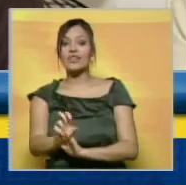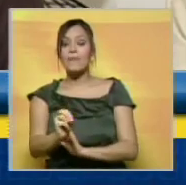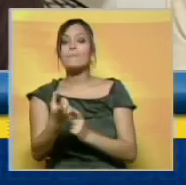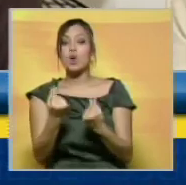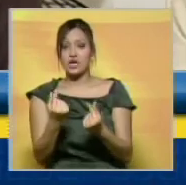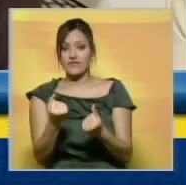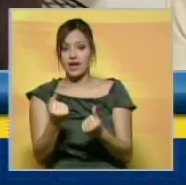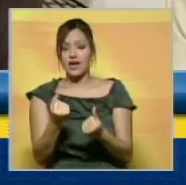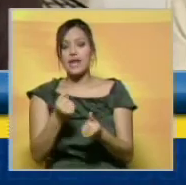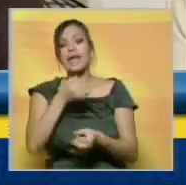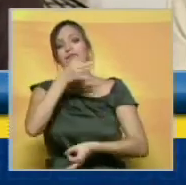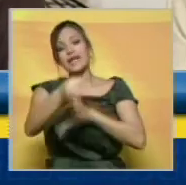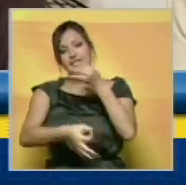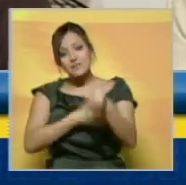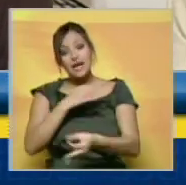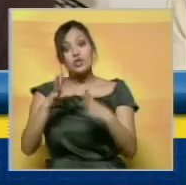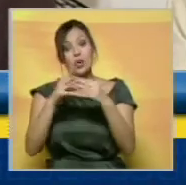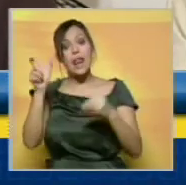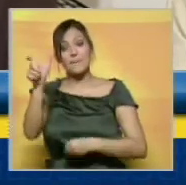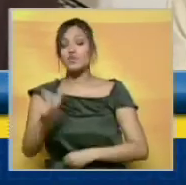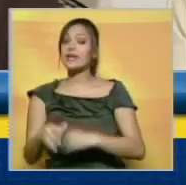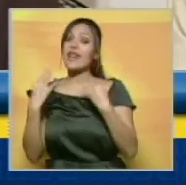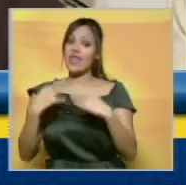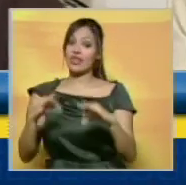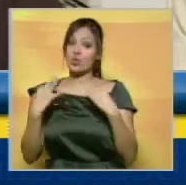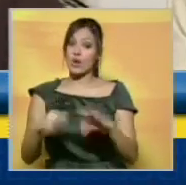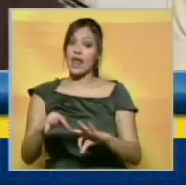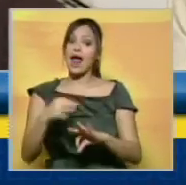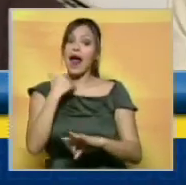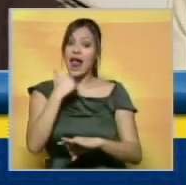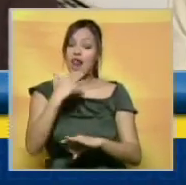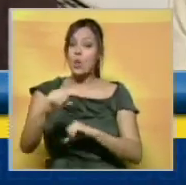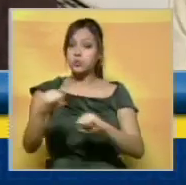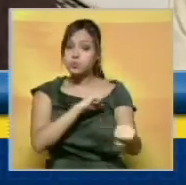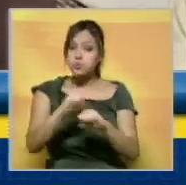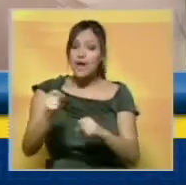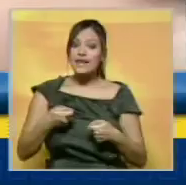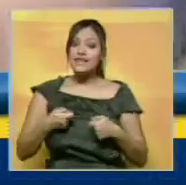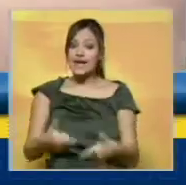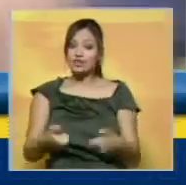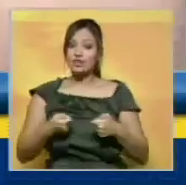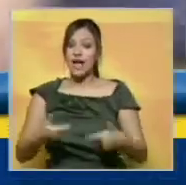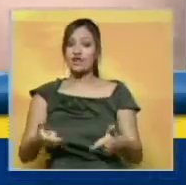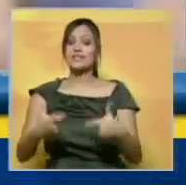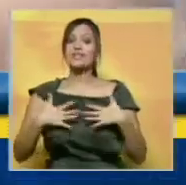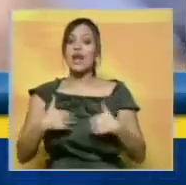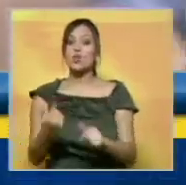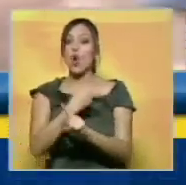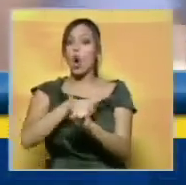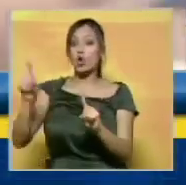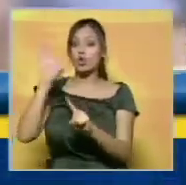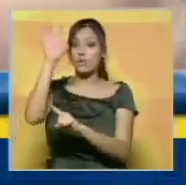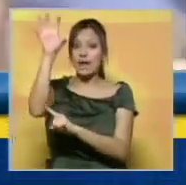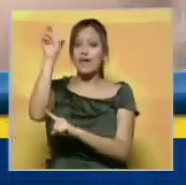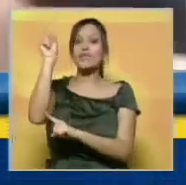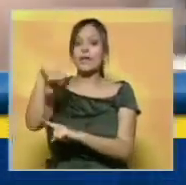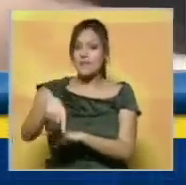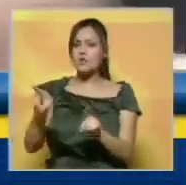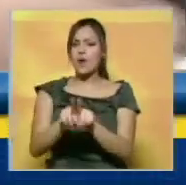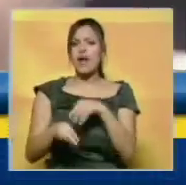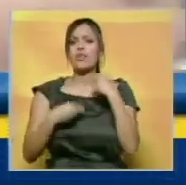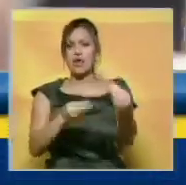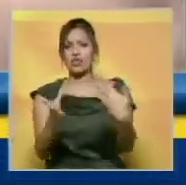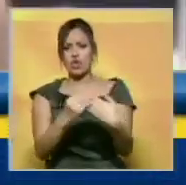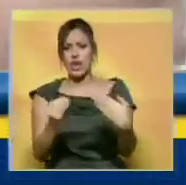bolívares. Él puso como ejemplo que todas aquellas personas naturales que estén haciendo gestiones por gastos de salud en el exterior igualmente van a adquirir la divisa